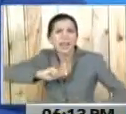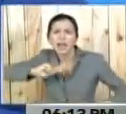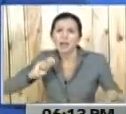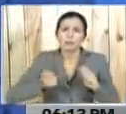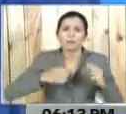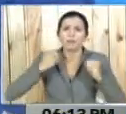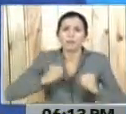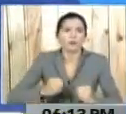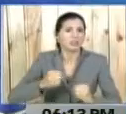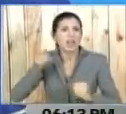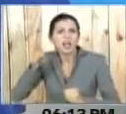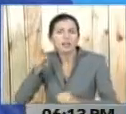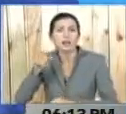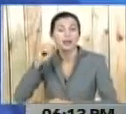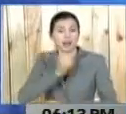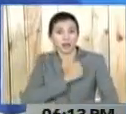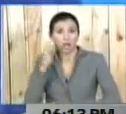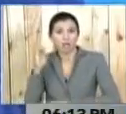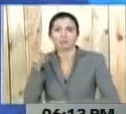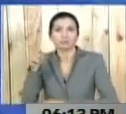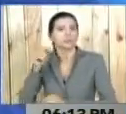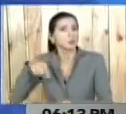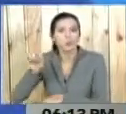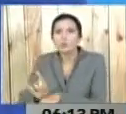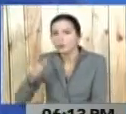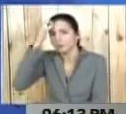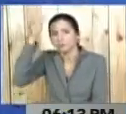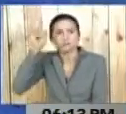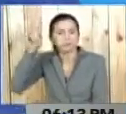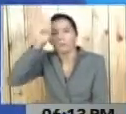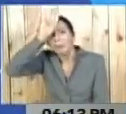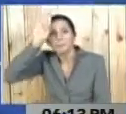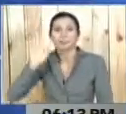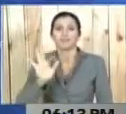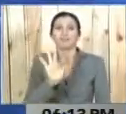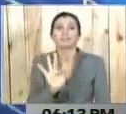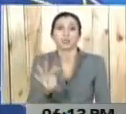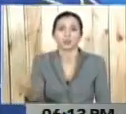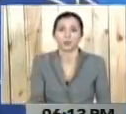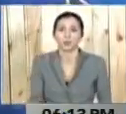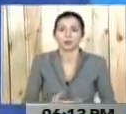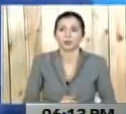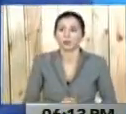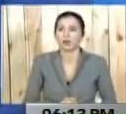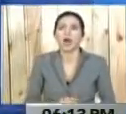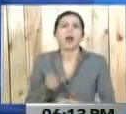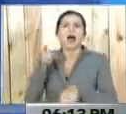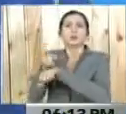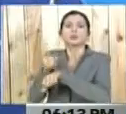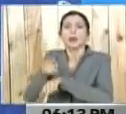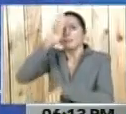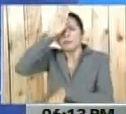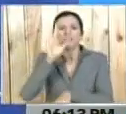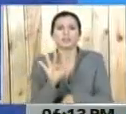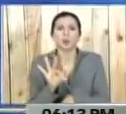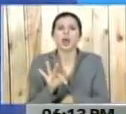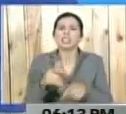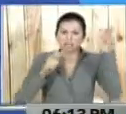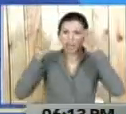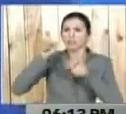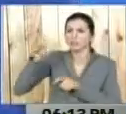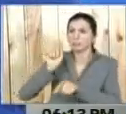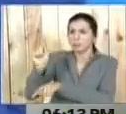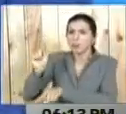Francisco. Ahora, bueno, viene creyendo que tal vez acusar al Papa Francisco de chavista o de comunista, tal